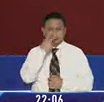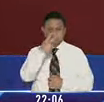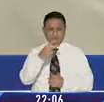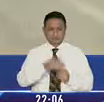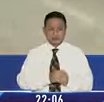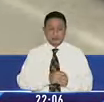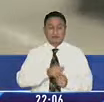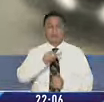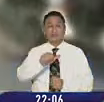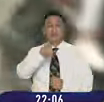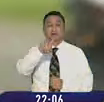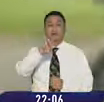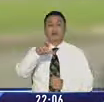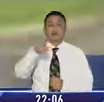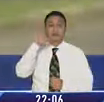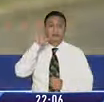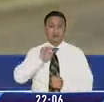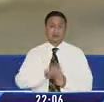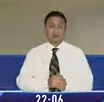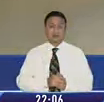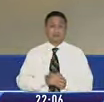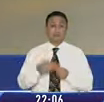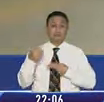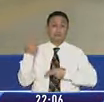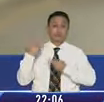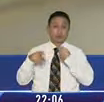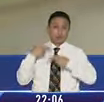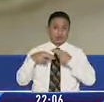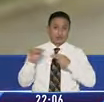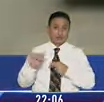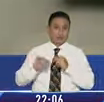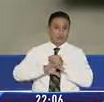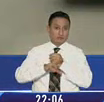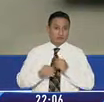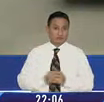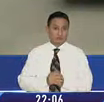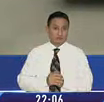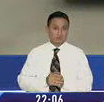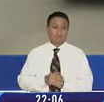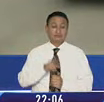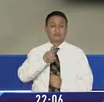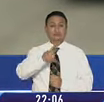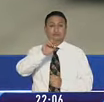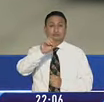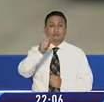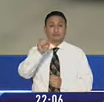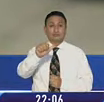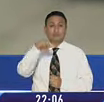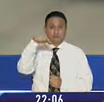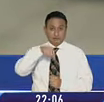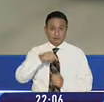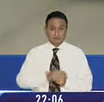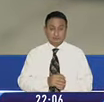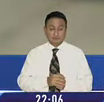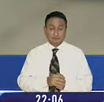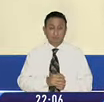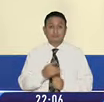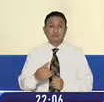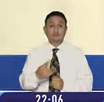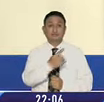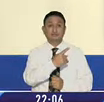negro. Los locales comerciales también son blancos de la delincuencia. A Rosa, a quien la llamaremos así para proteger su